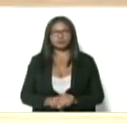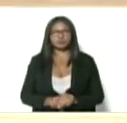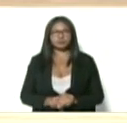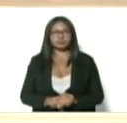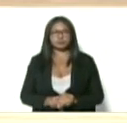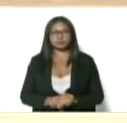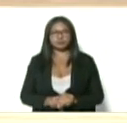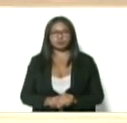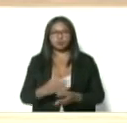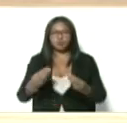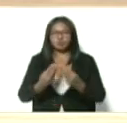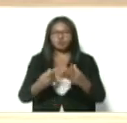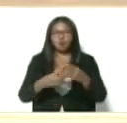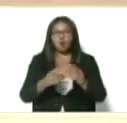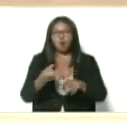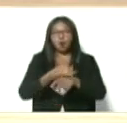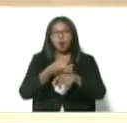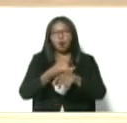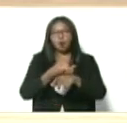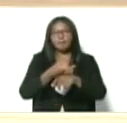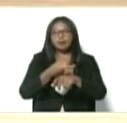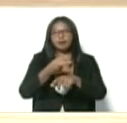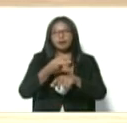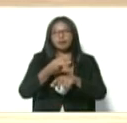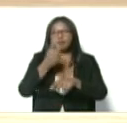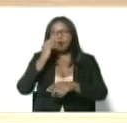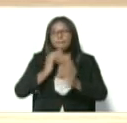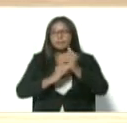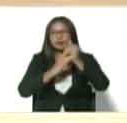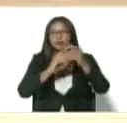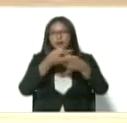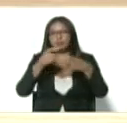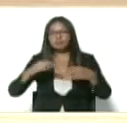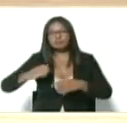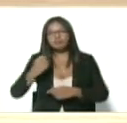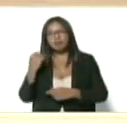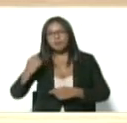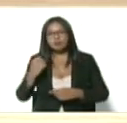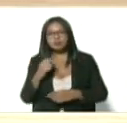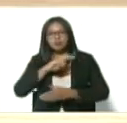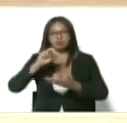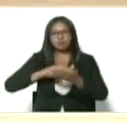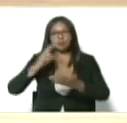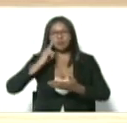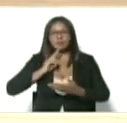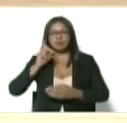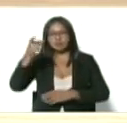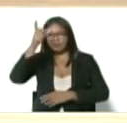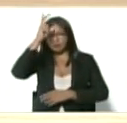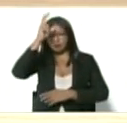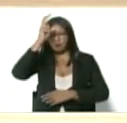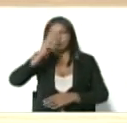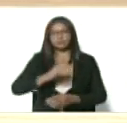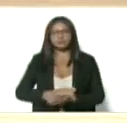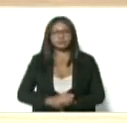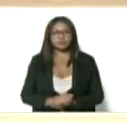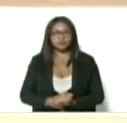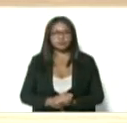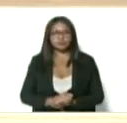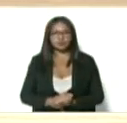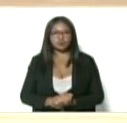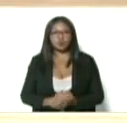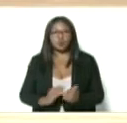con el general de división onelio estrada paredes comandante general de la policía nacional bolivariana con el director de las fuerzas